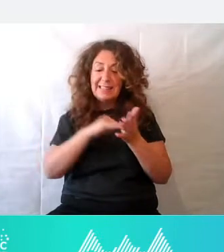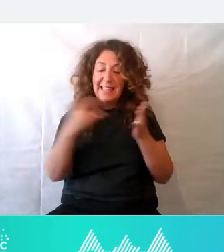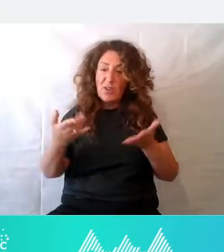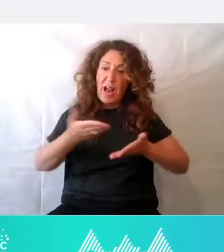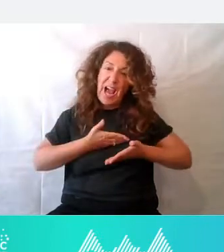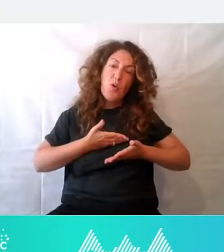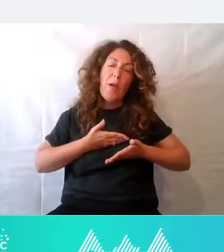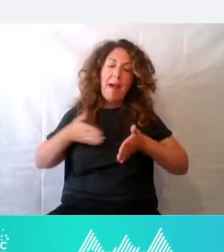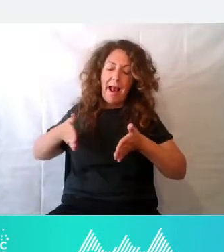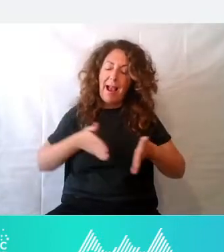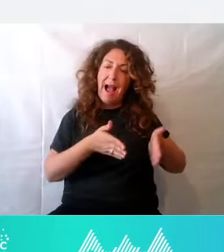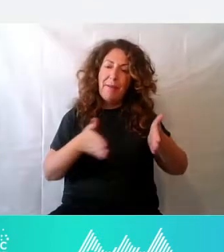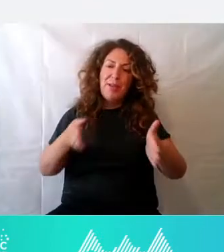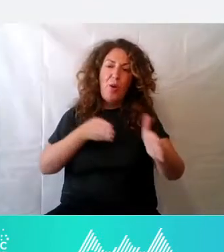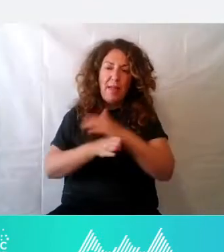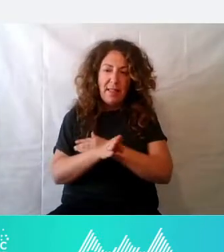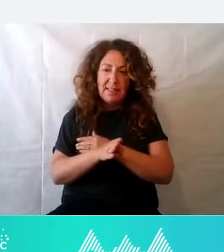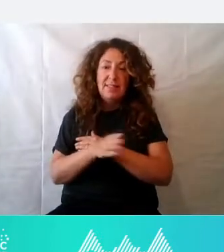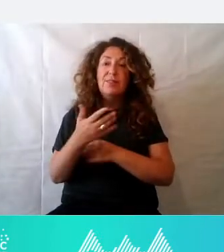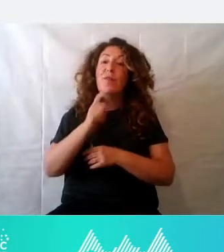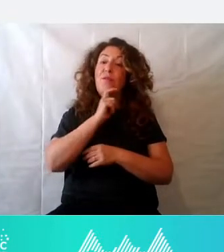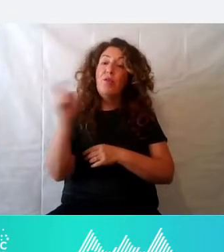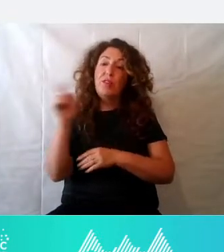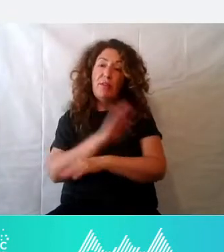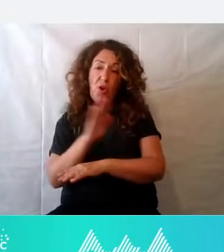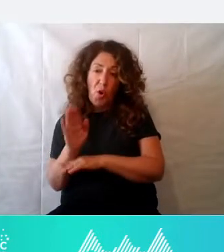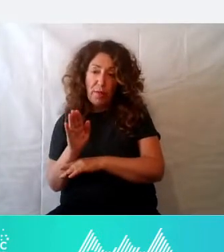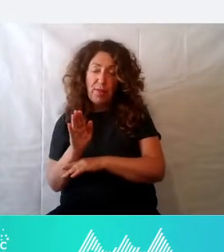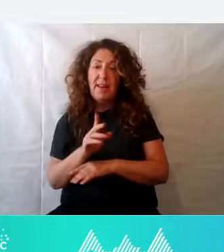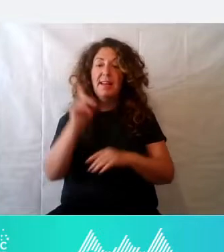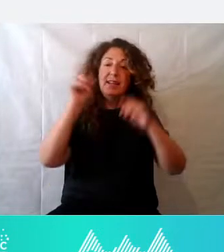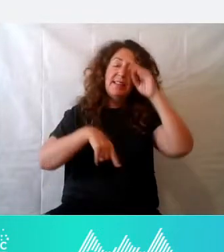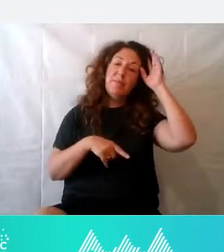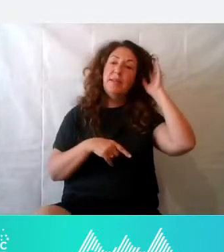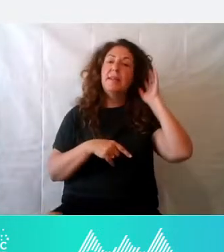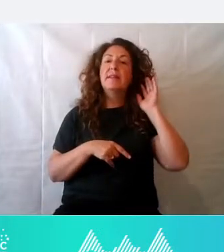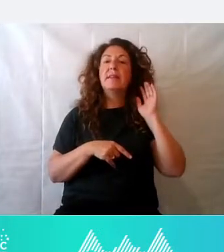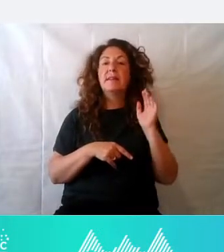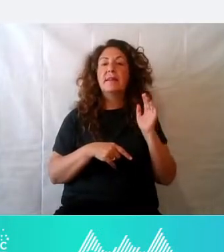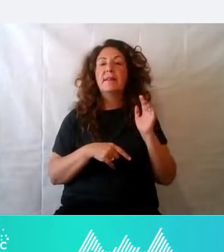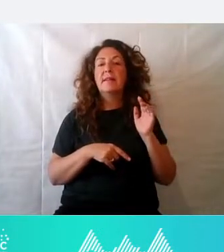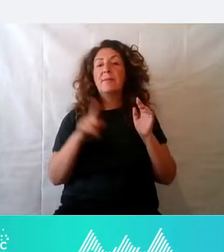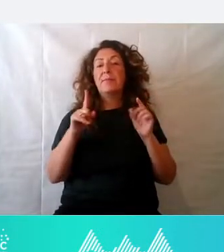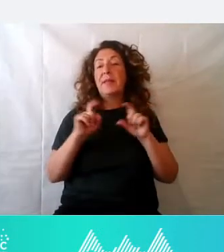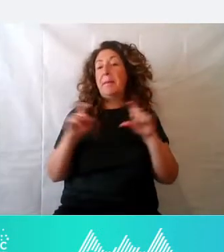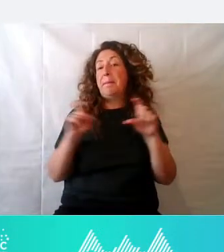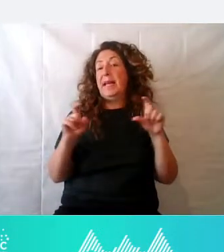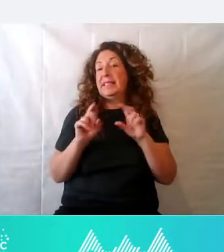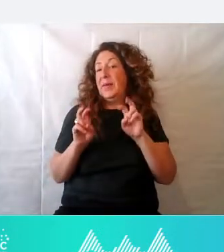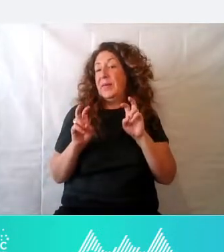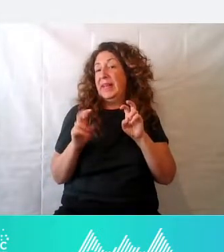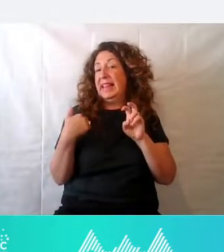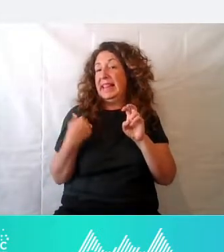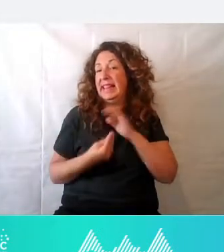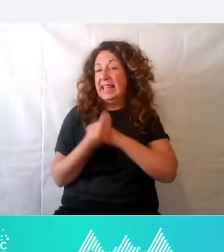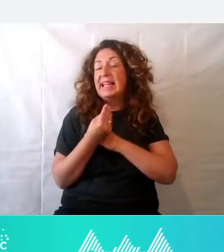en este caso con la colaboración de fundación once y también con la colaboración de una startup una startup que decrete la fundación